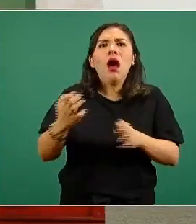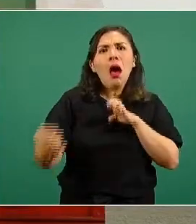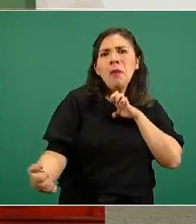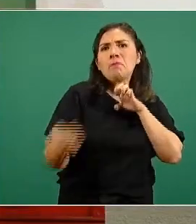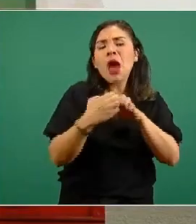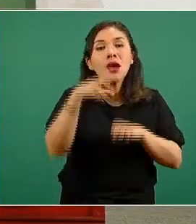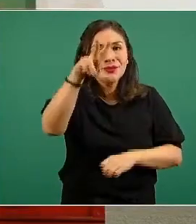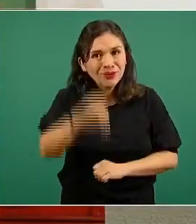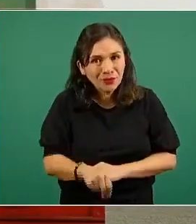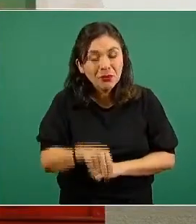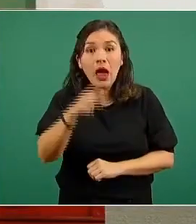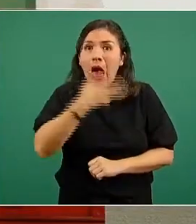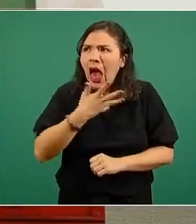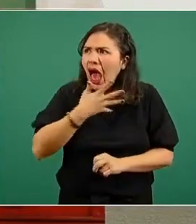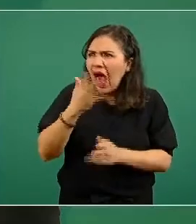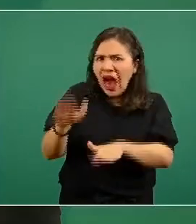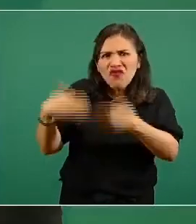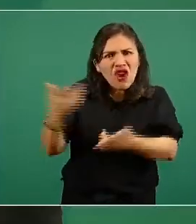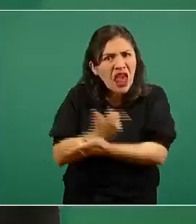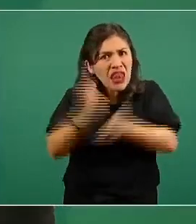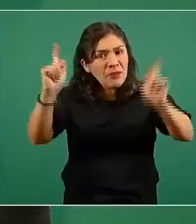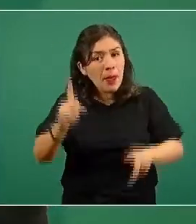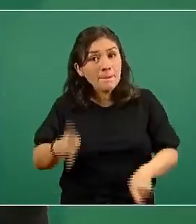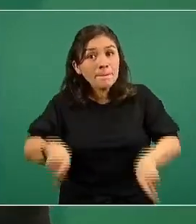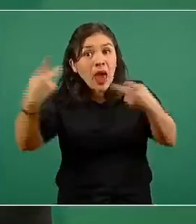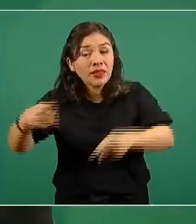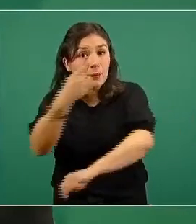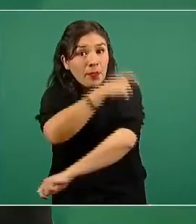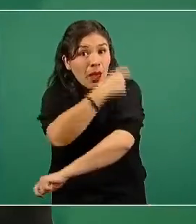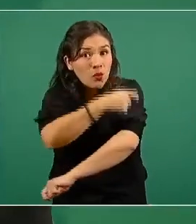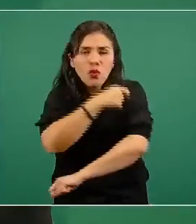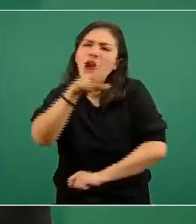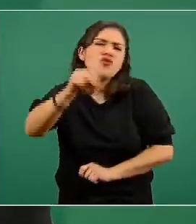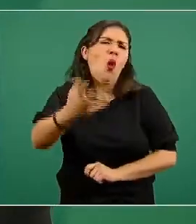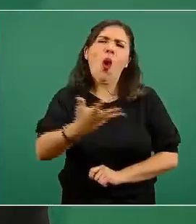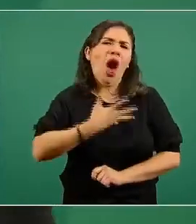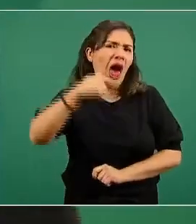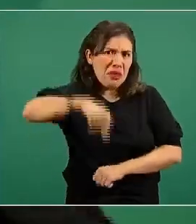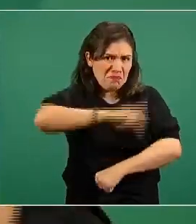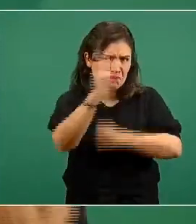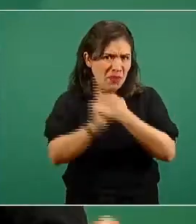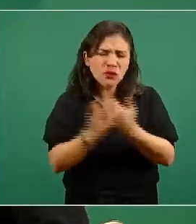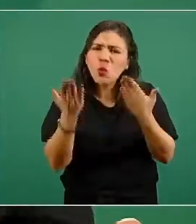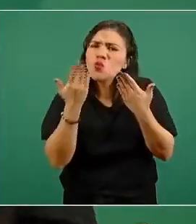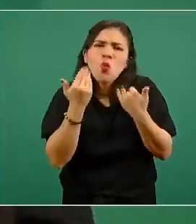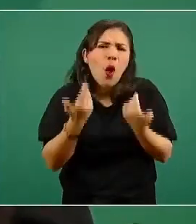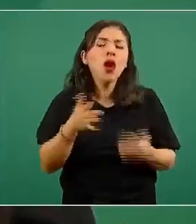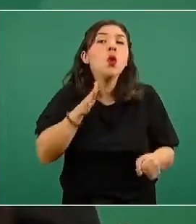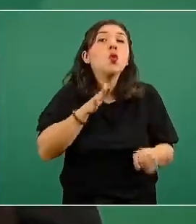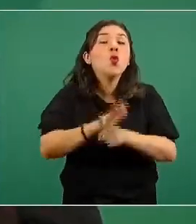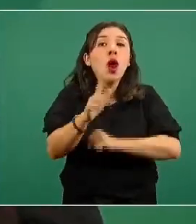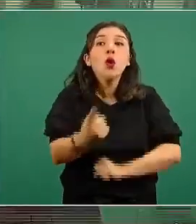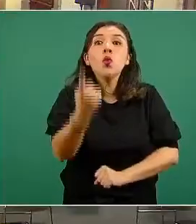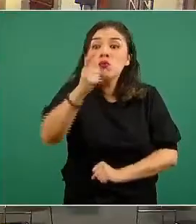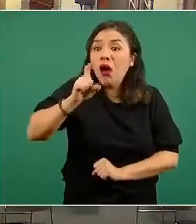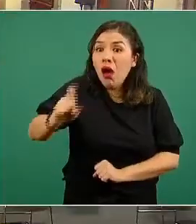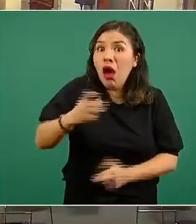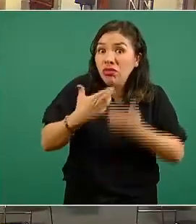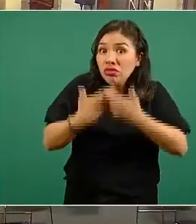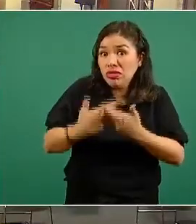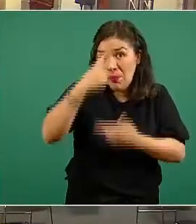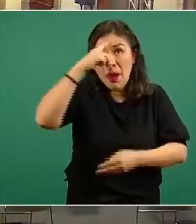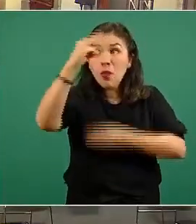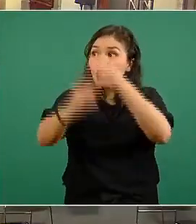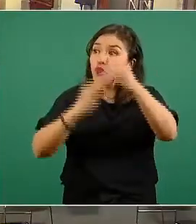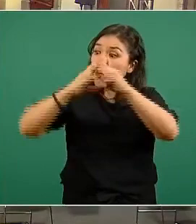de vacuna contra el virus SARS-CoV-2 en nuestro país. No hay dosis suficientes para el